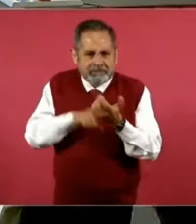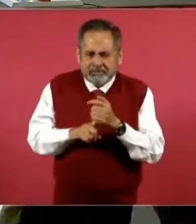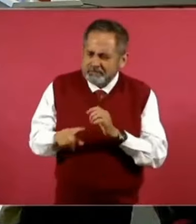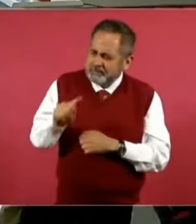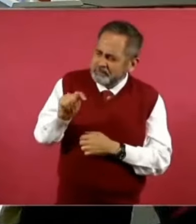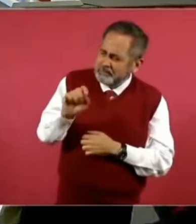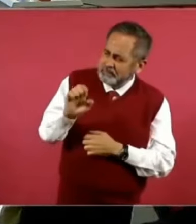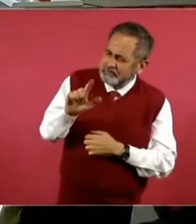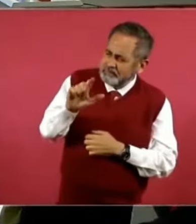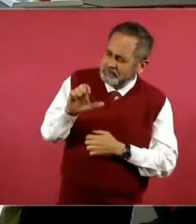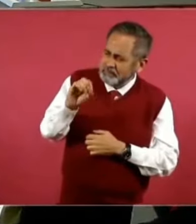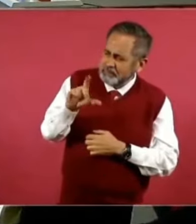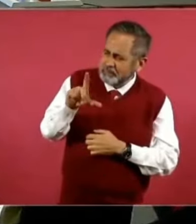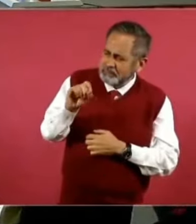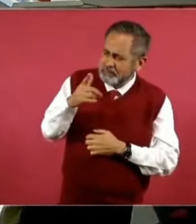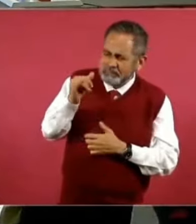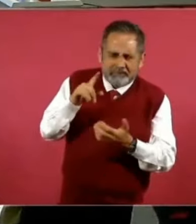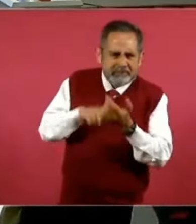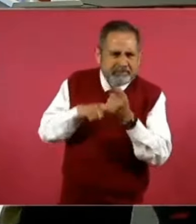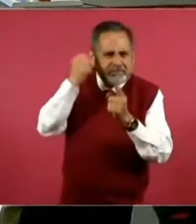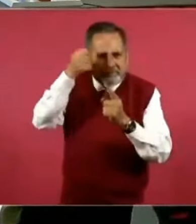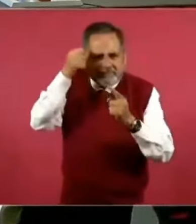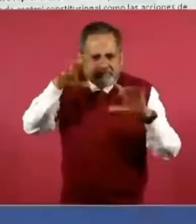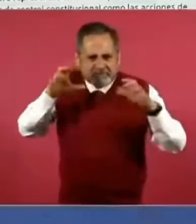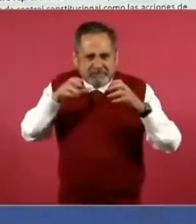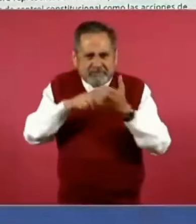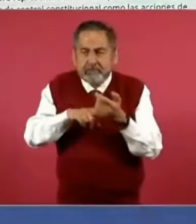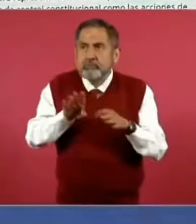teleológica no es teológica